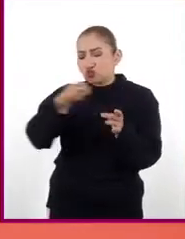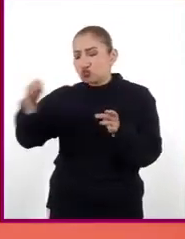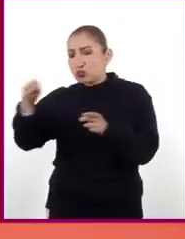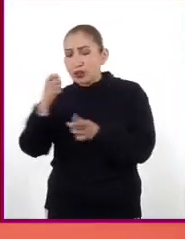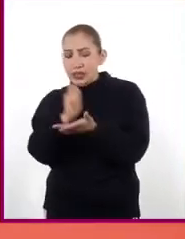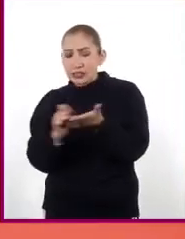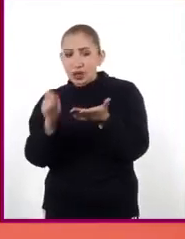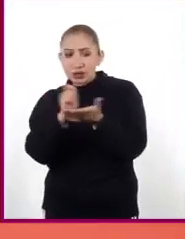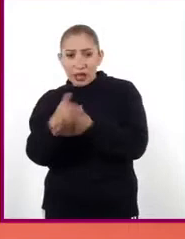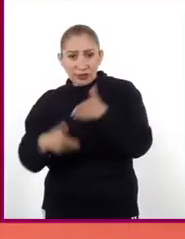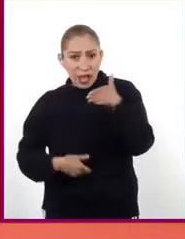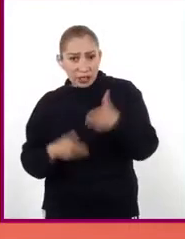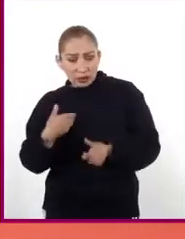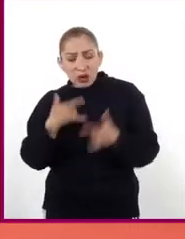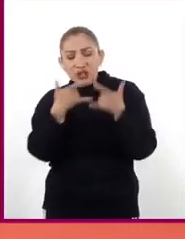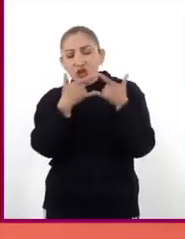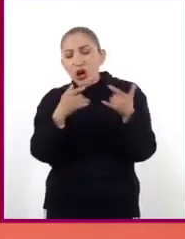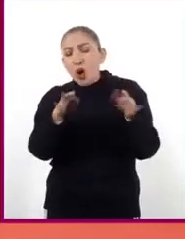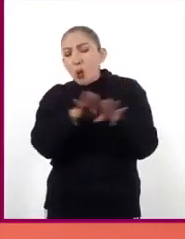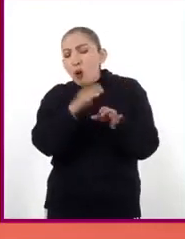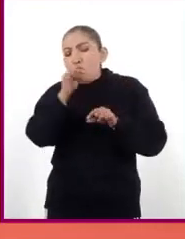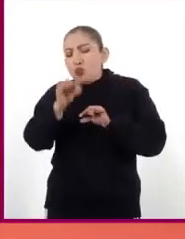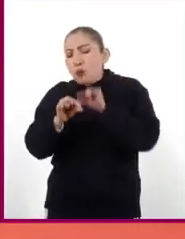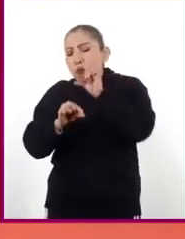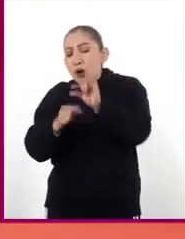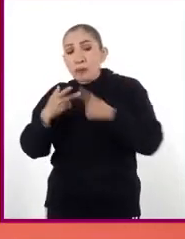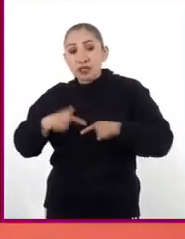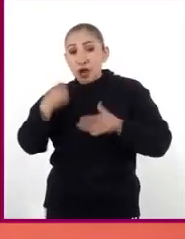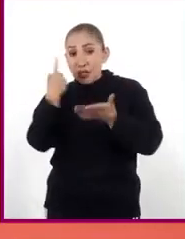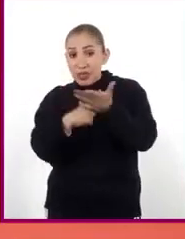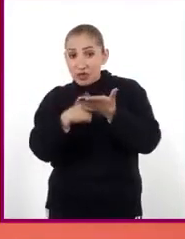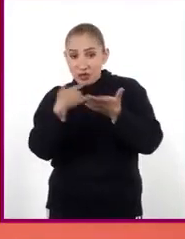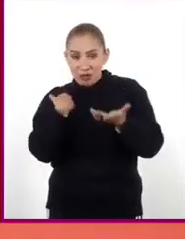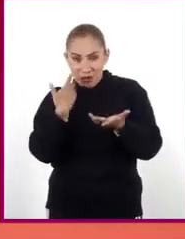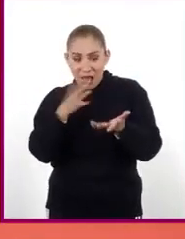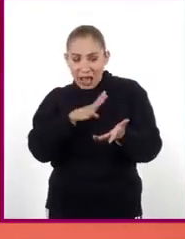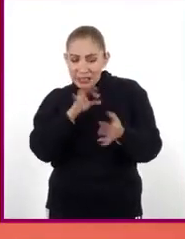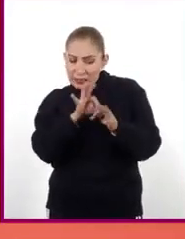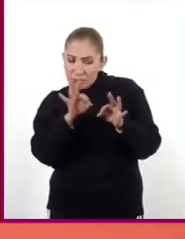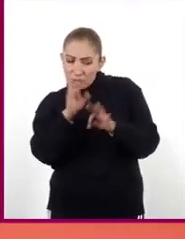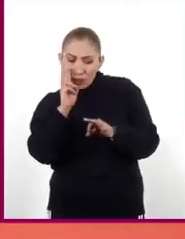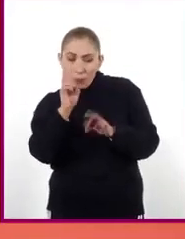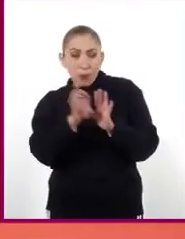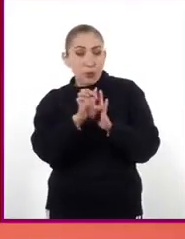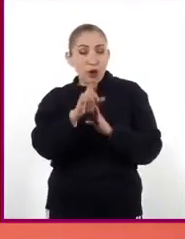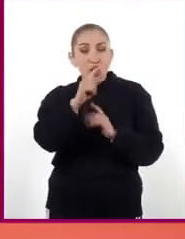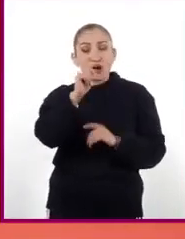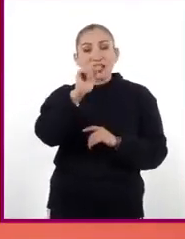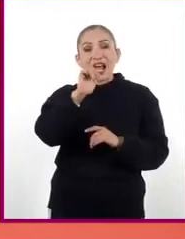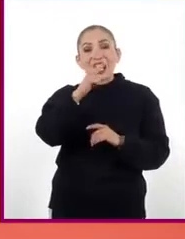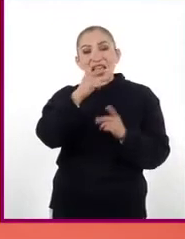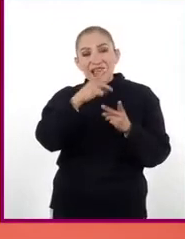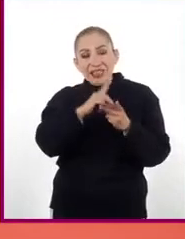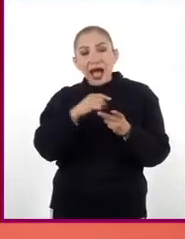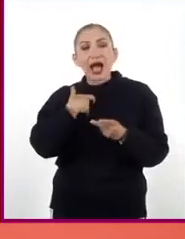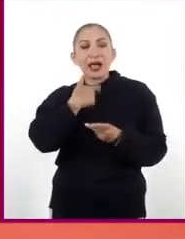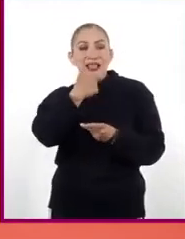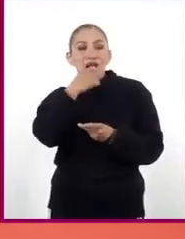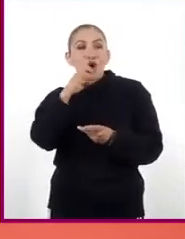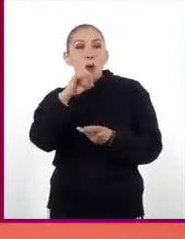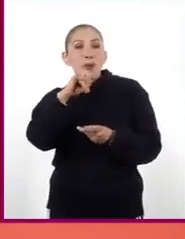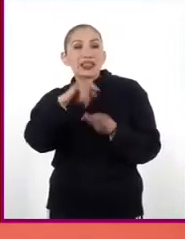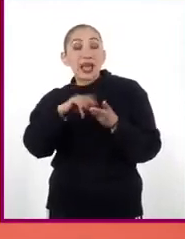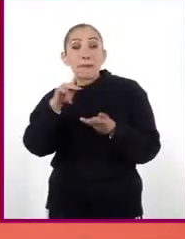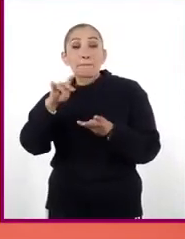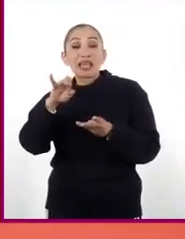teatral, del desarrollo de la trama y del protagonista. Hay géneros complejos como la tragedia, la comedia y la